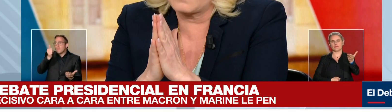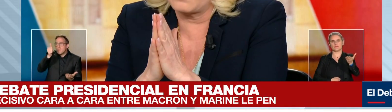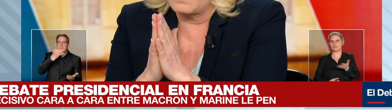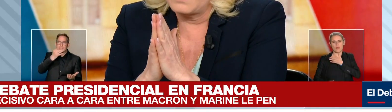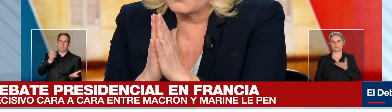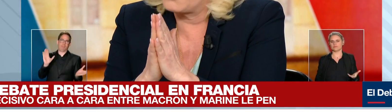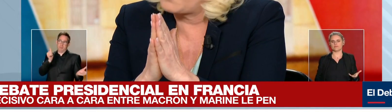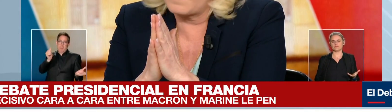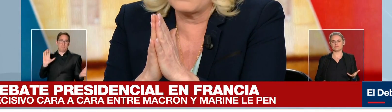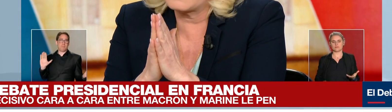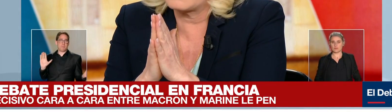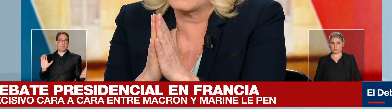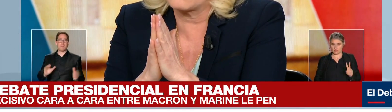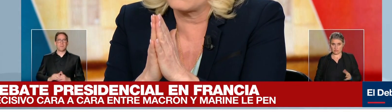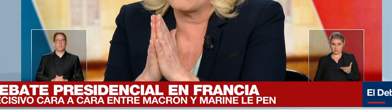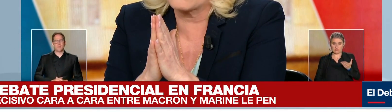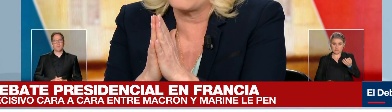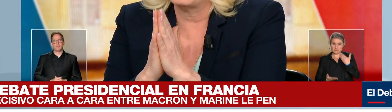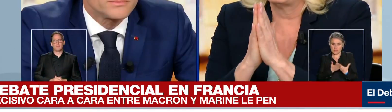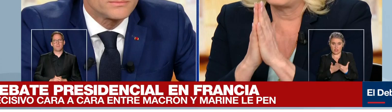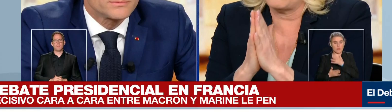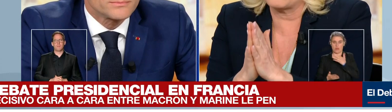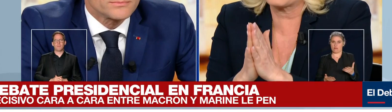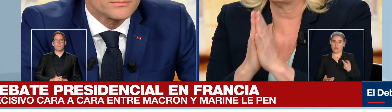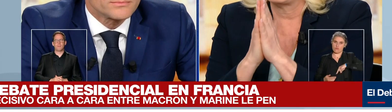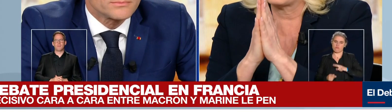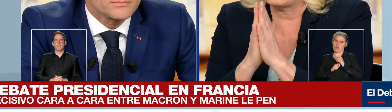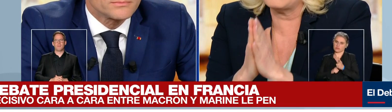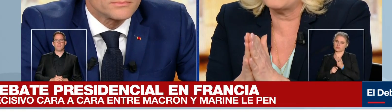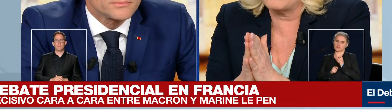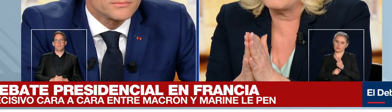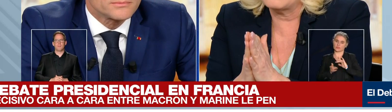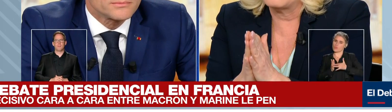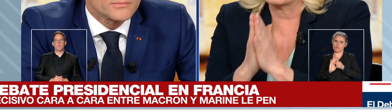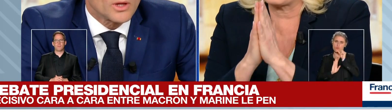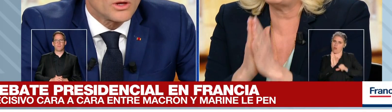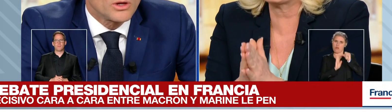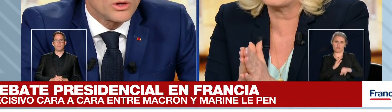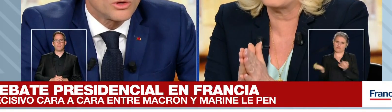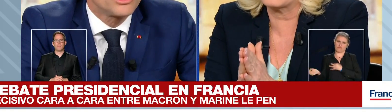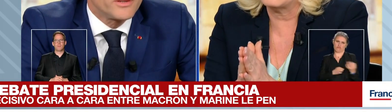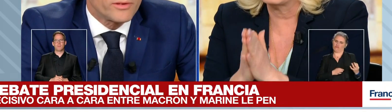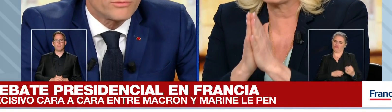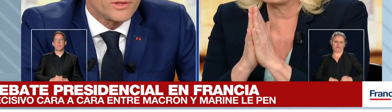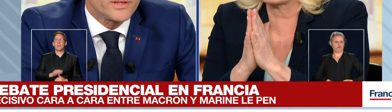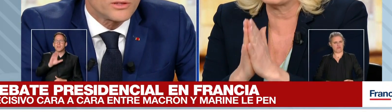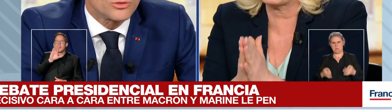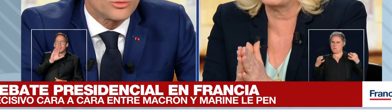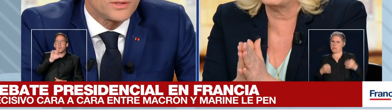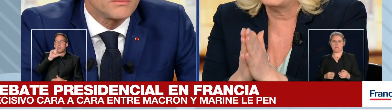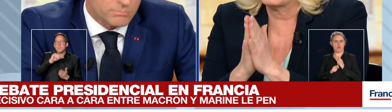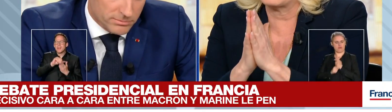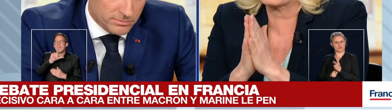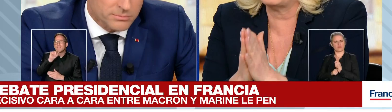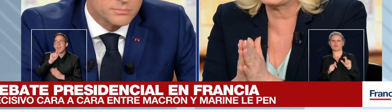realidad. No puedo dejarlo decir que uno no reembolsa. Nosotros reembolsamos todos los meses. En